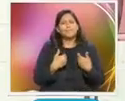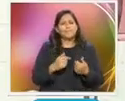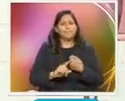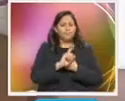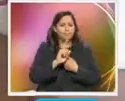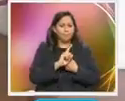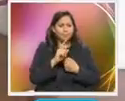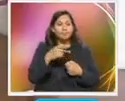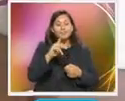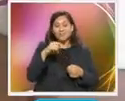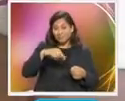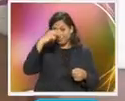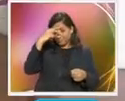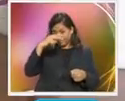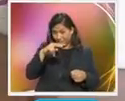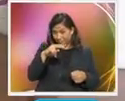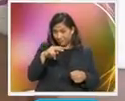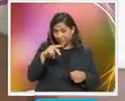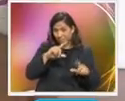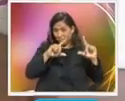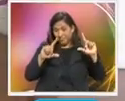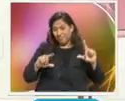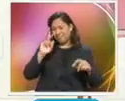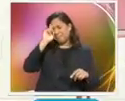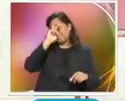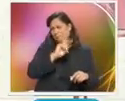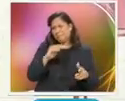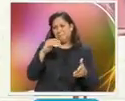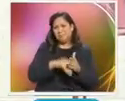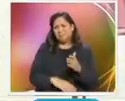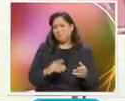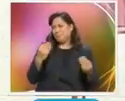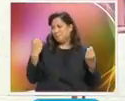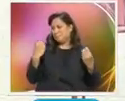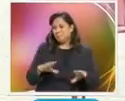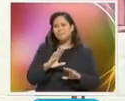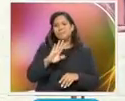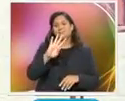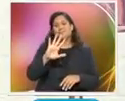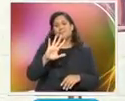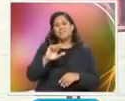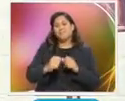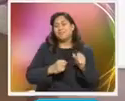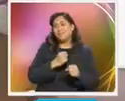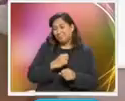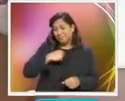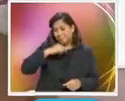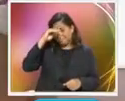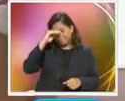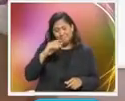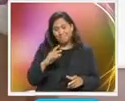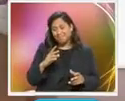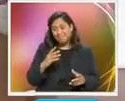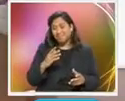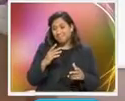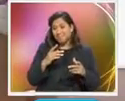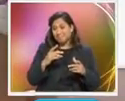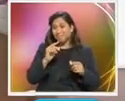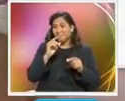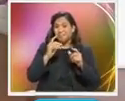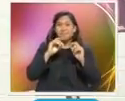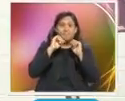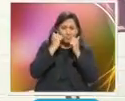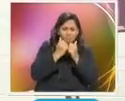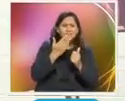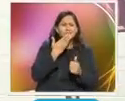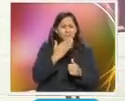Juan, las organizaciones están desde hace por lo menos unos 4 o 5 años, yo pienso, han crecido organizaciones,